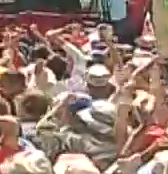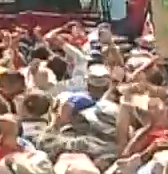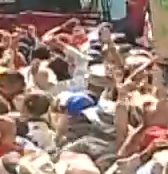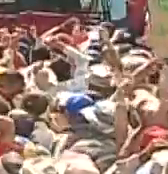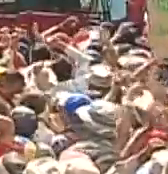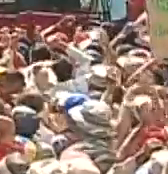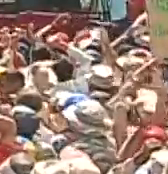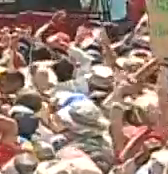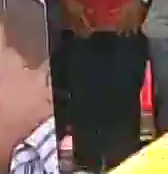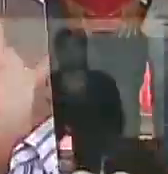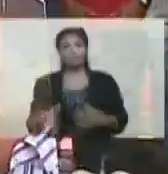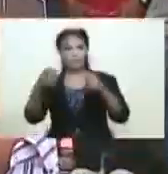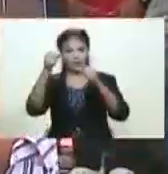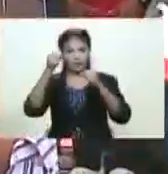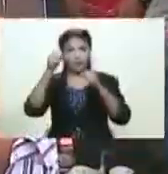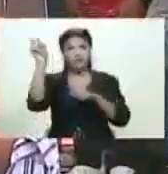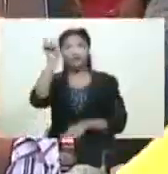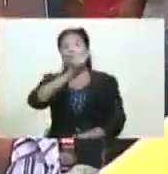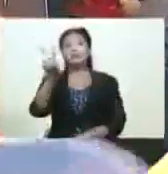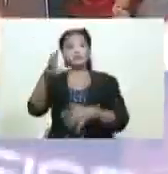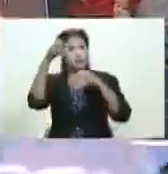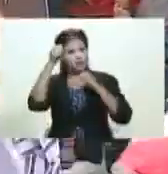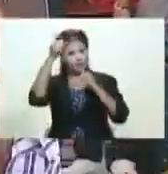¡Que viva la Venezuela heroica!